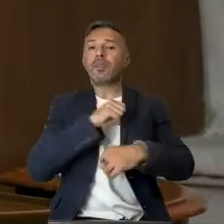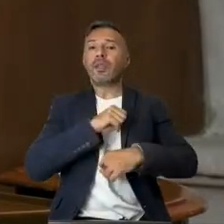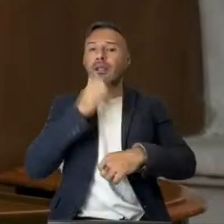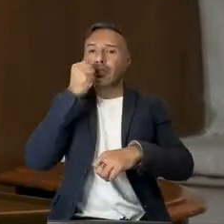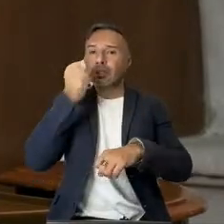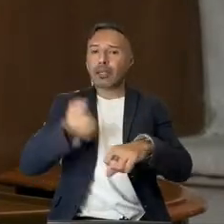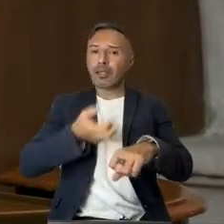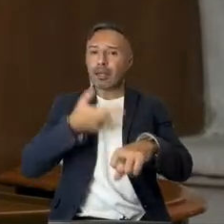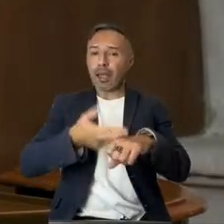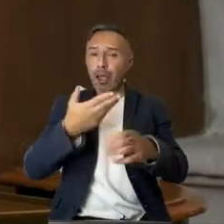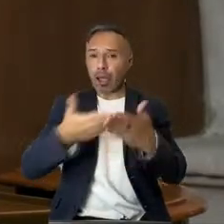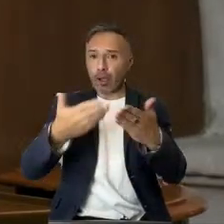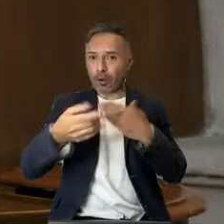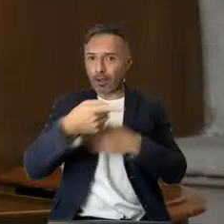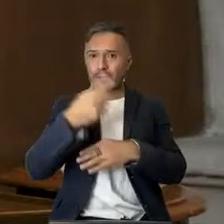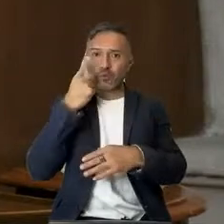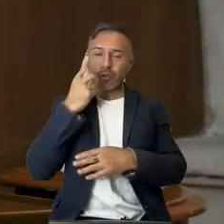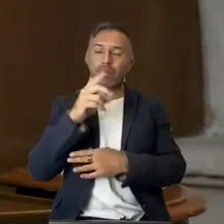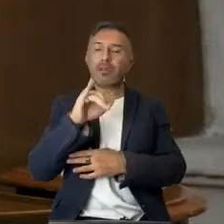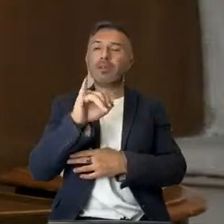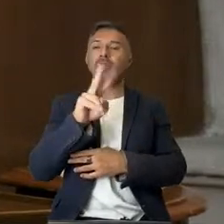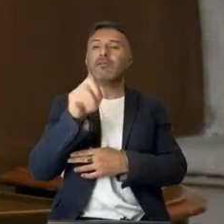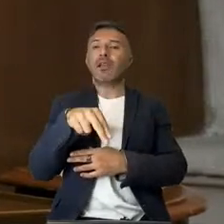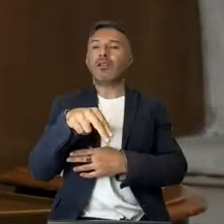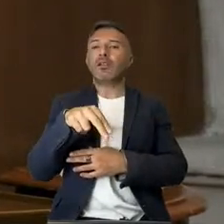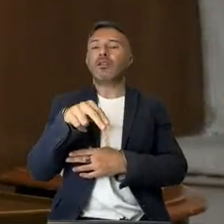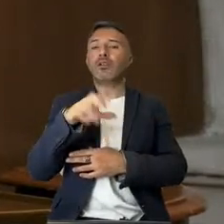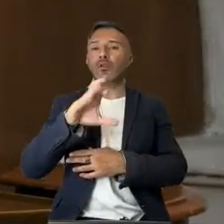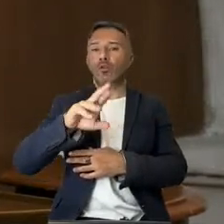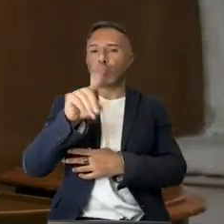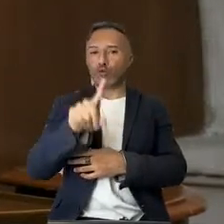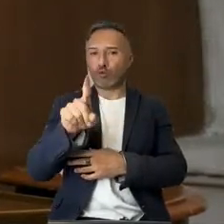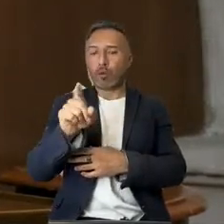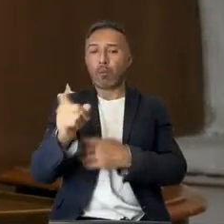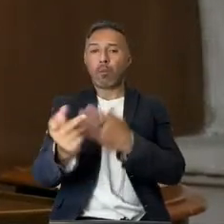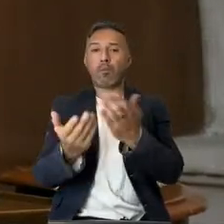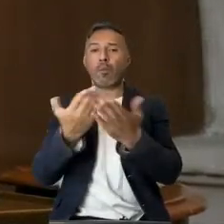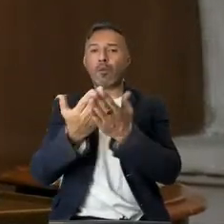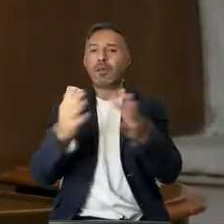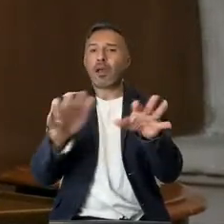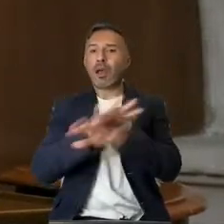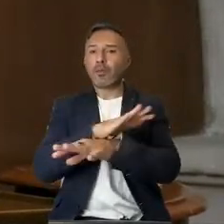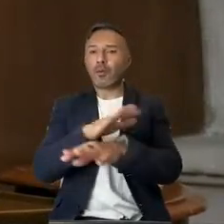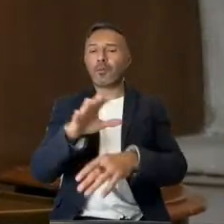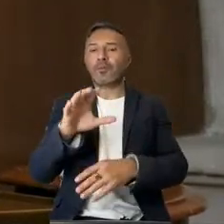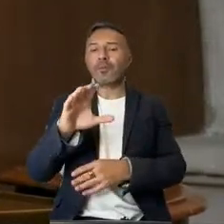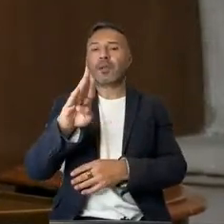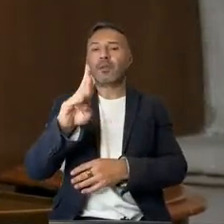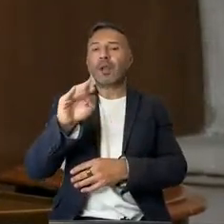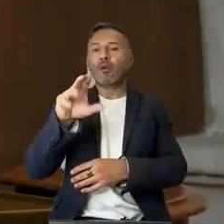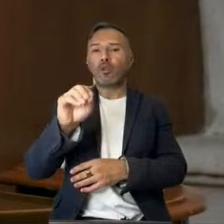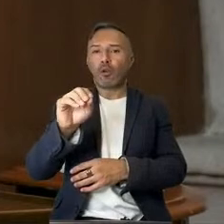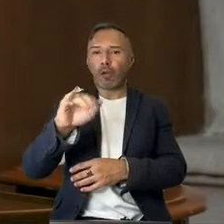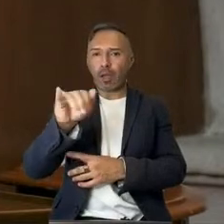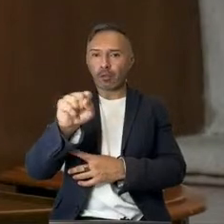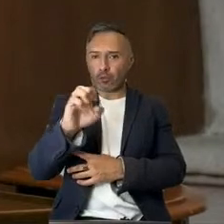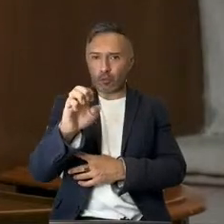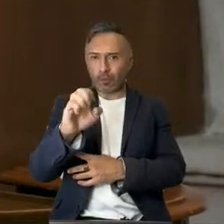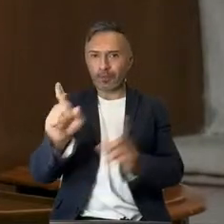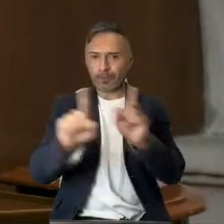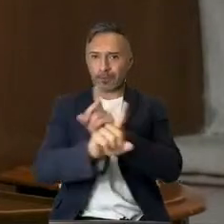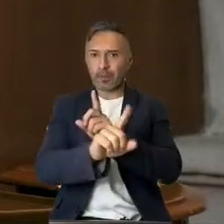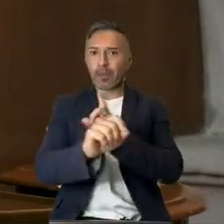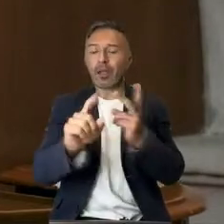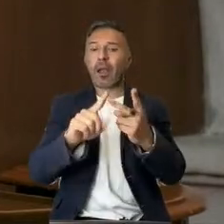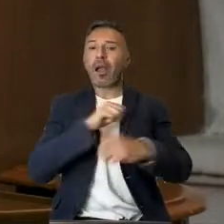Actual, diputado Iván de Jesús Esquer Cruz, propuesta diputado Braulio Antonio Álvarez Jasso. Cargo,